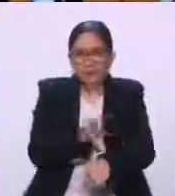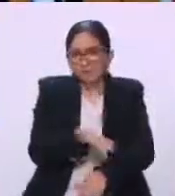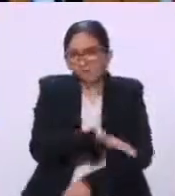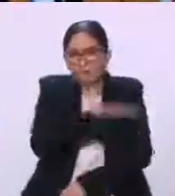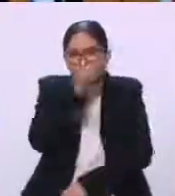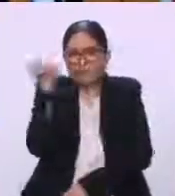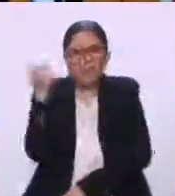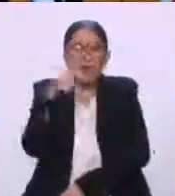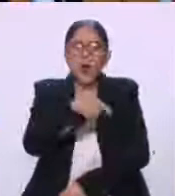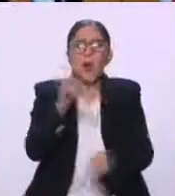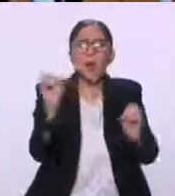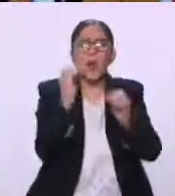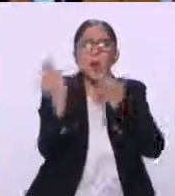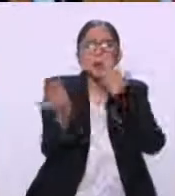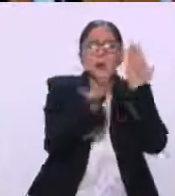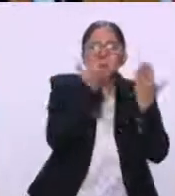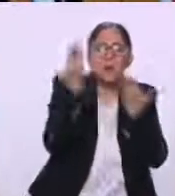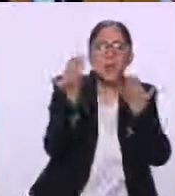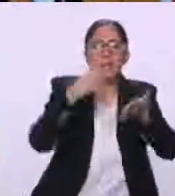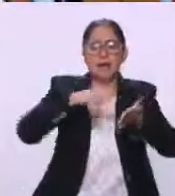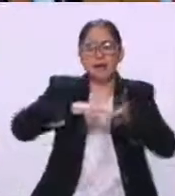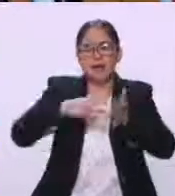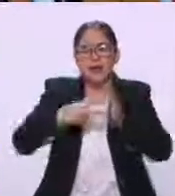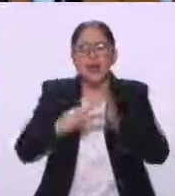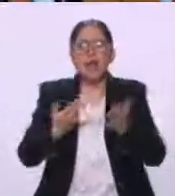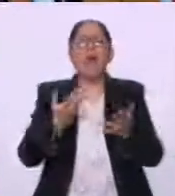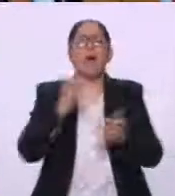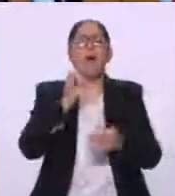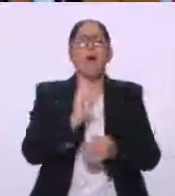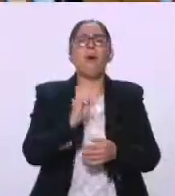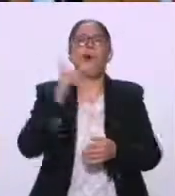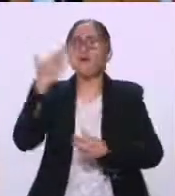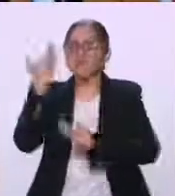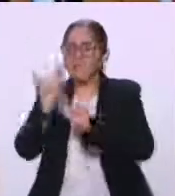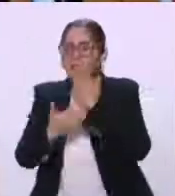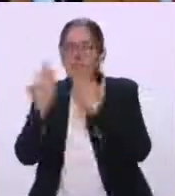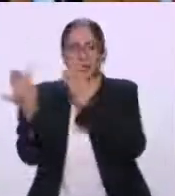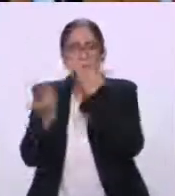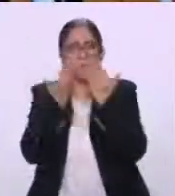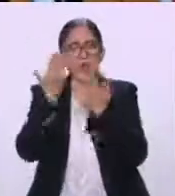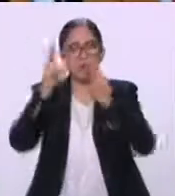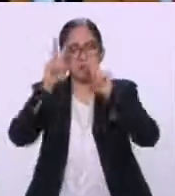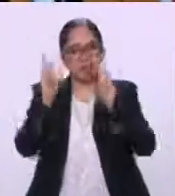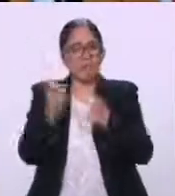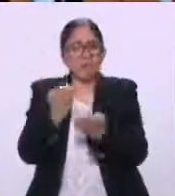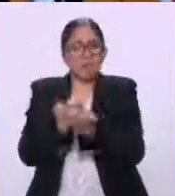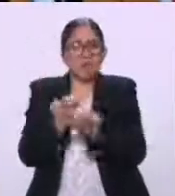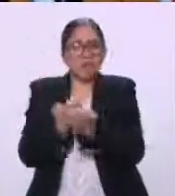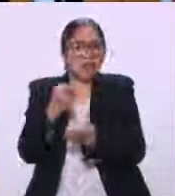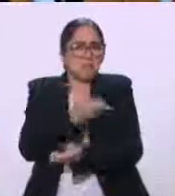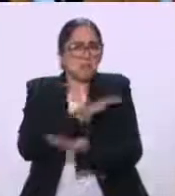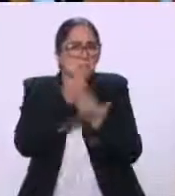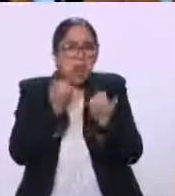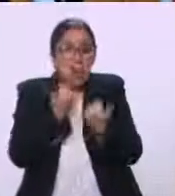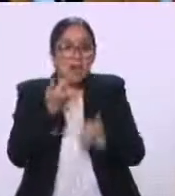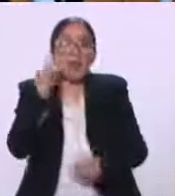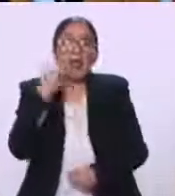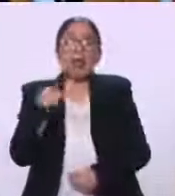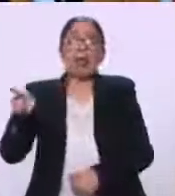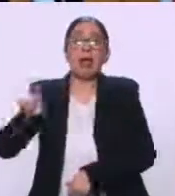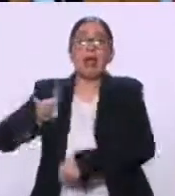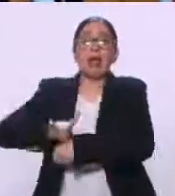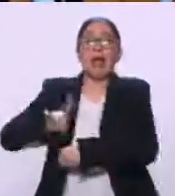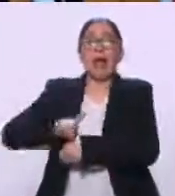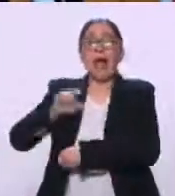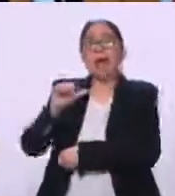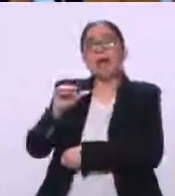son ingenieros, porque son economistas. Y curiosamente se contratan como asesores de empresas privadas, disque